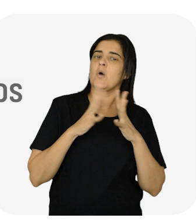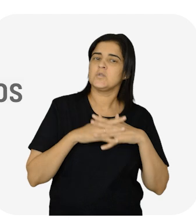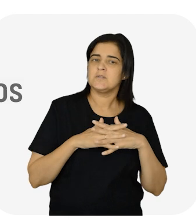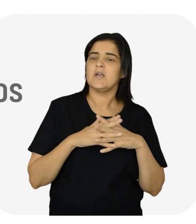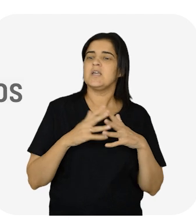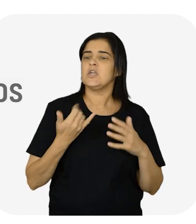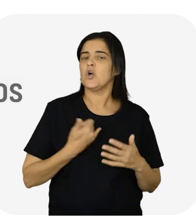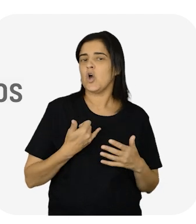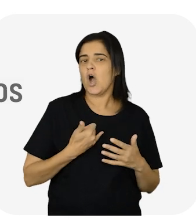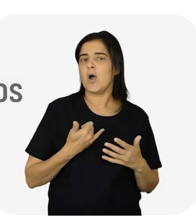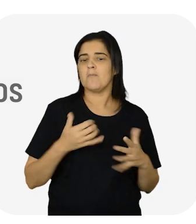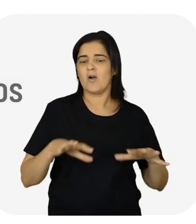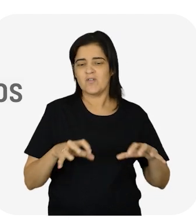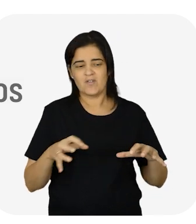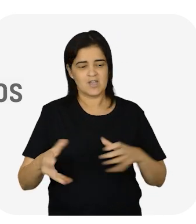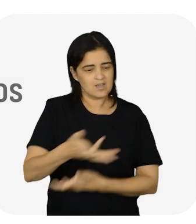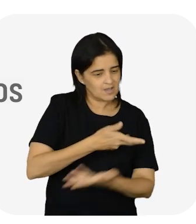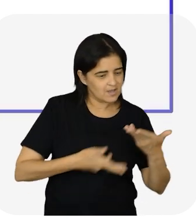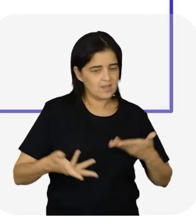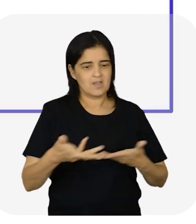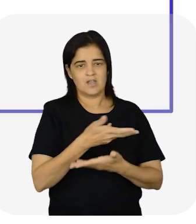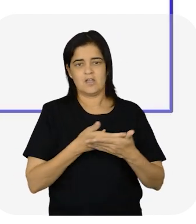de convivencia con todos los estudiantes.